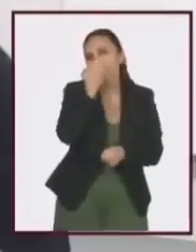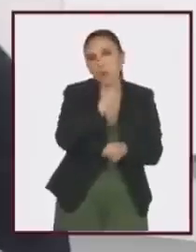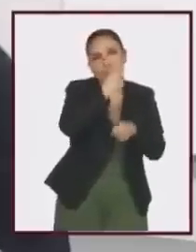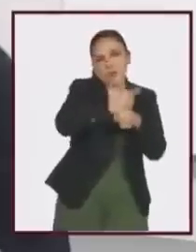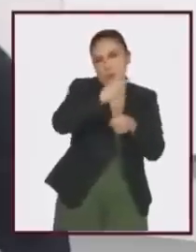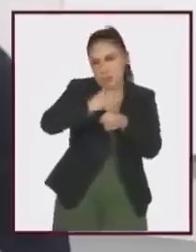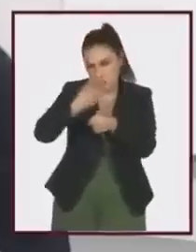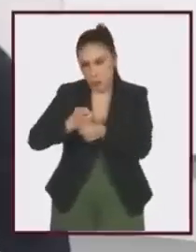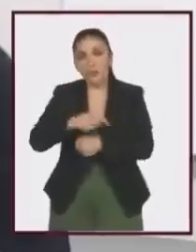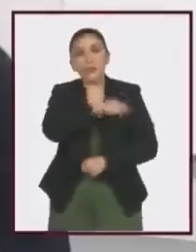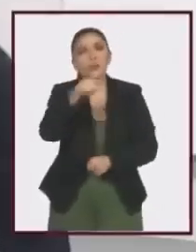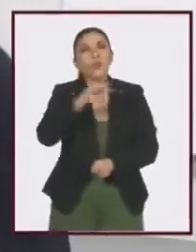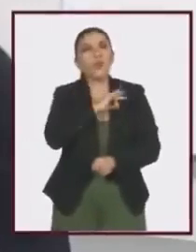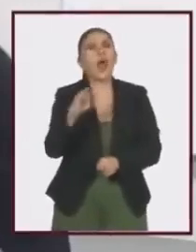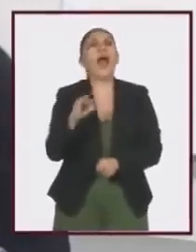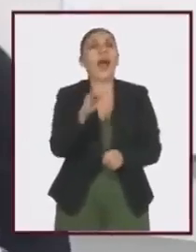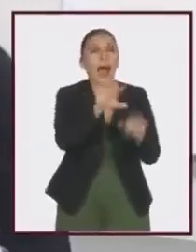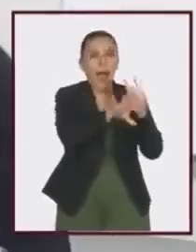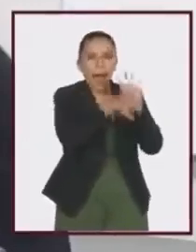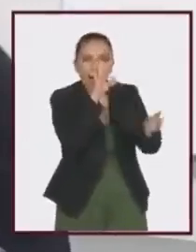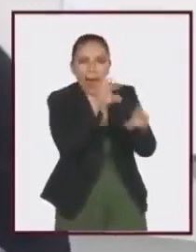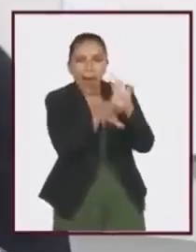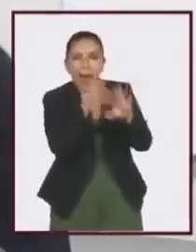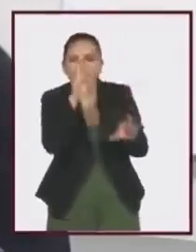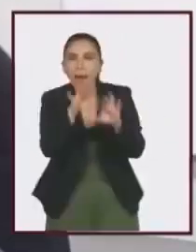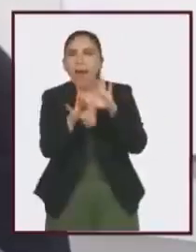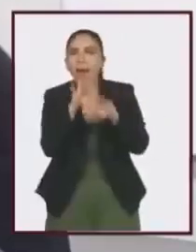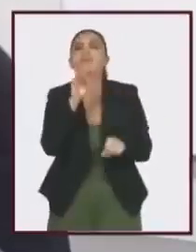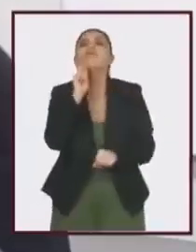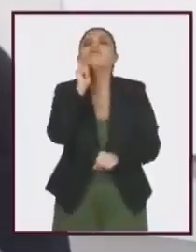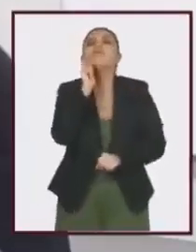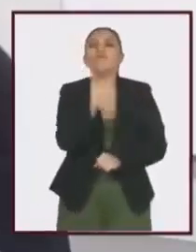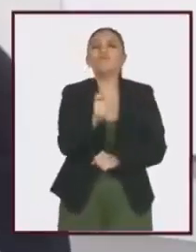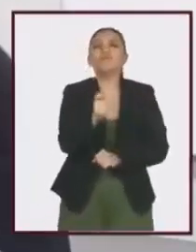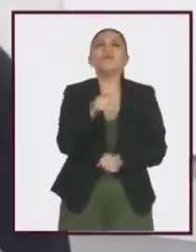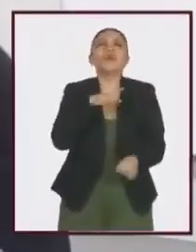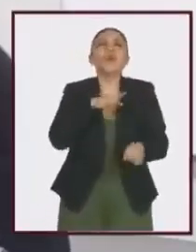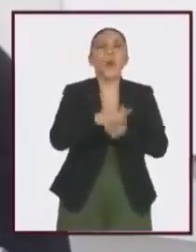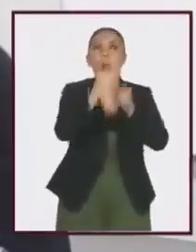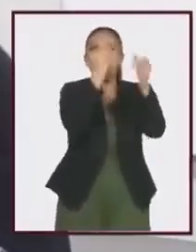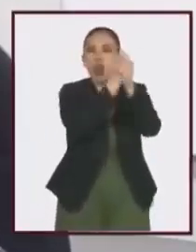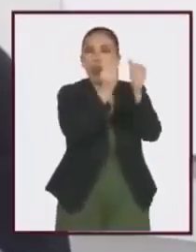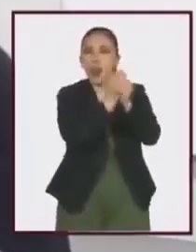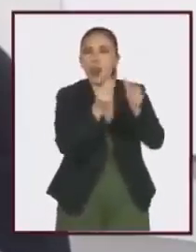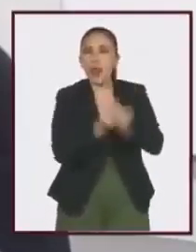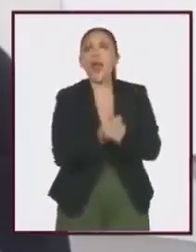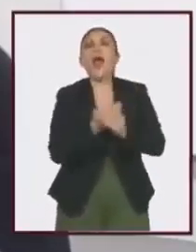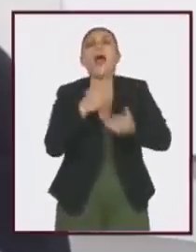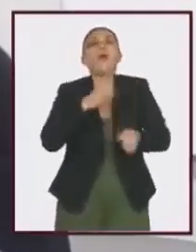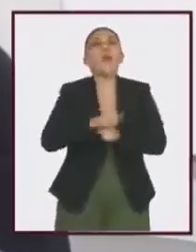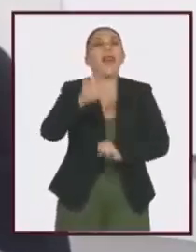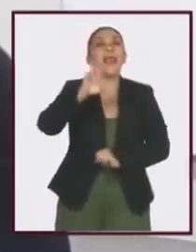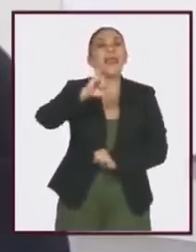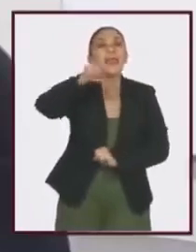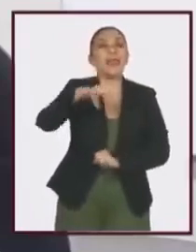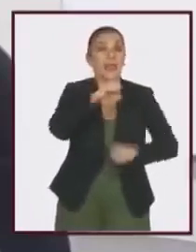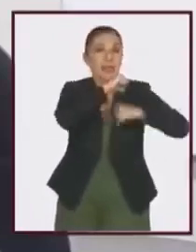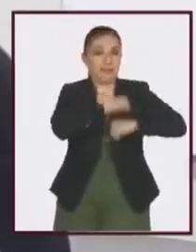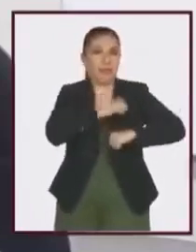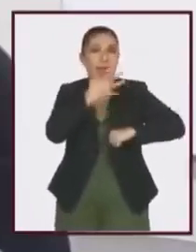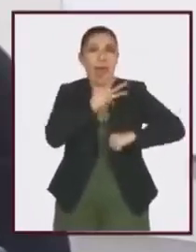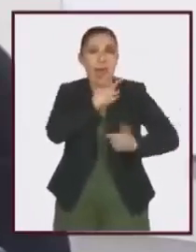ir identificando ustedes en determinados contenidos qué ejes articuladores